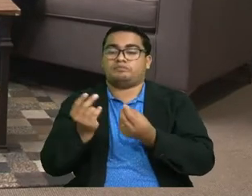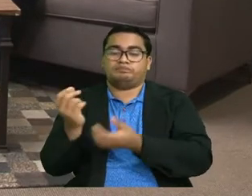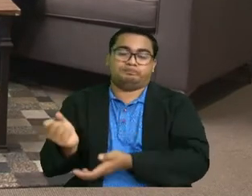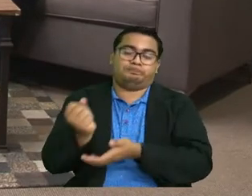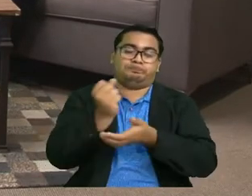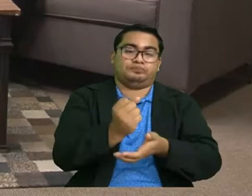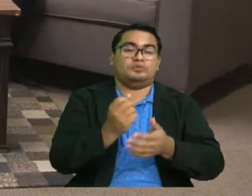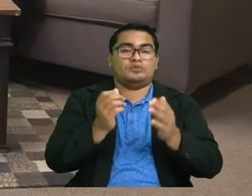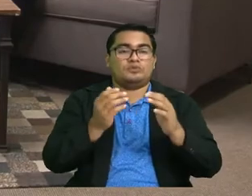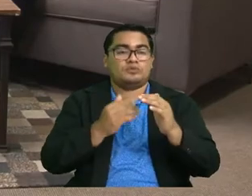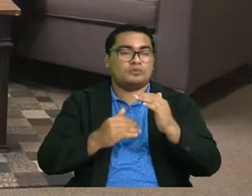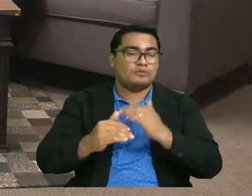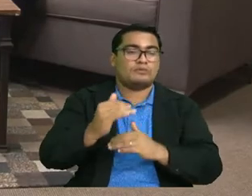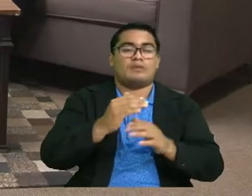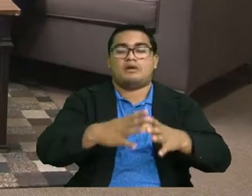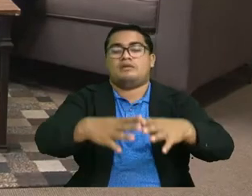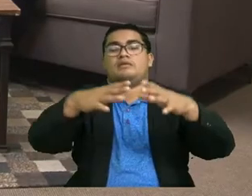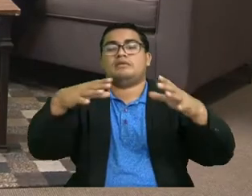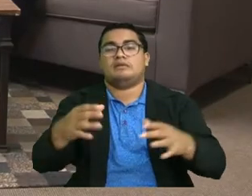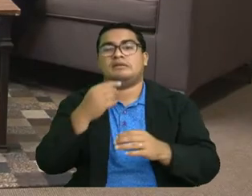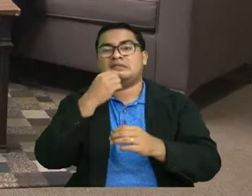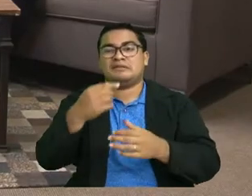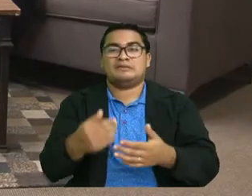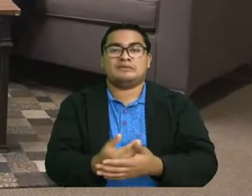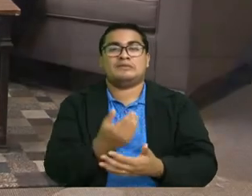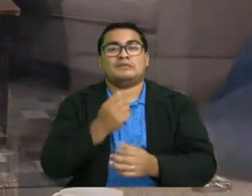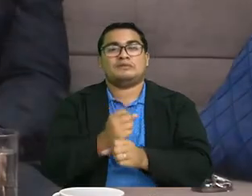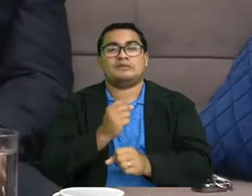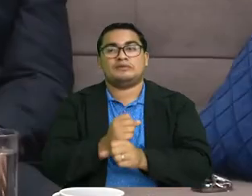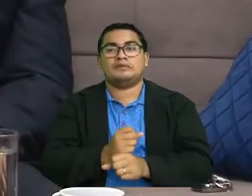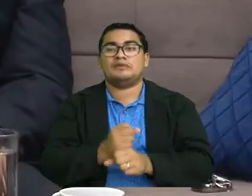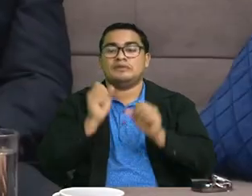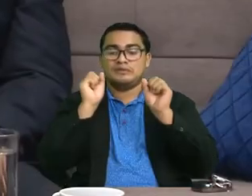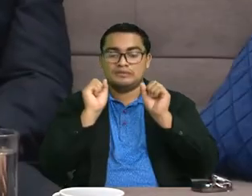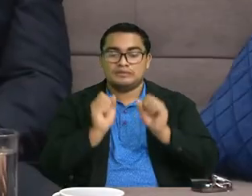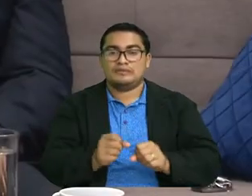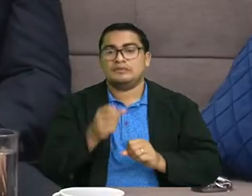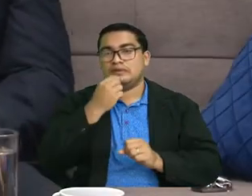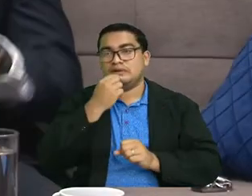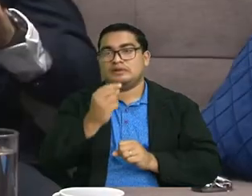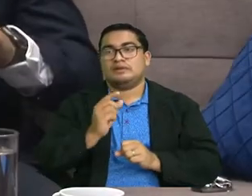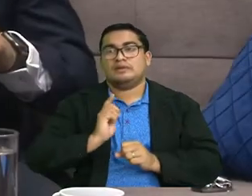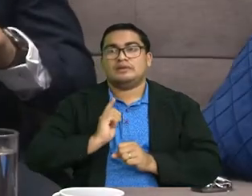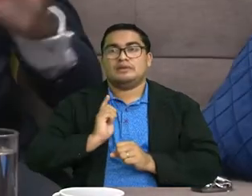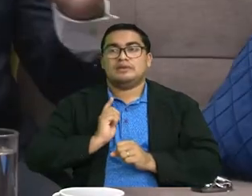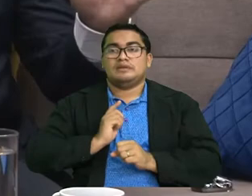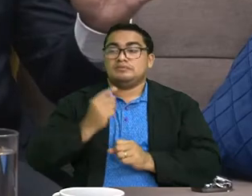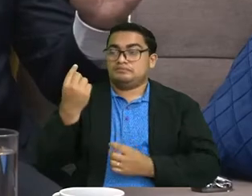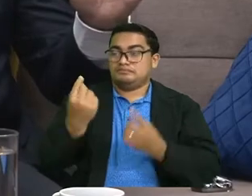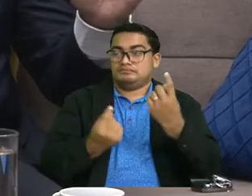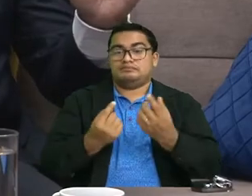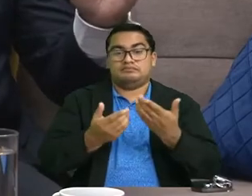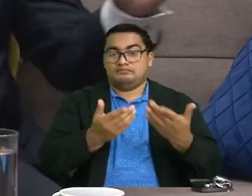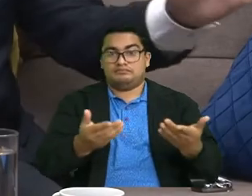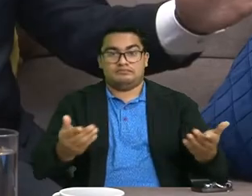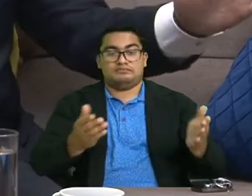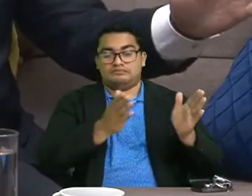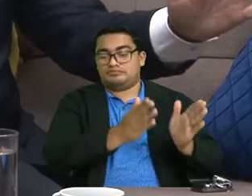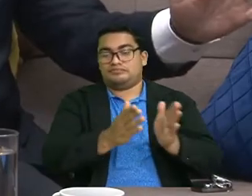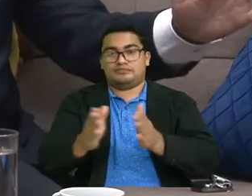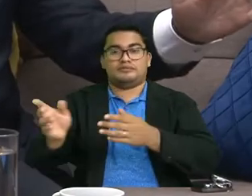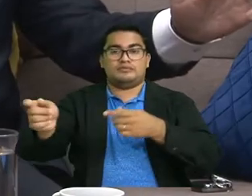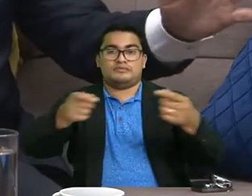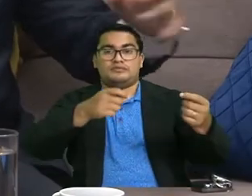negocio y tal vez crear una nueva cadena. Entonces, van a tener la oportunidad no solamente de llegar, tener un stand y vender